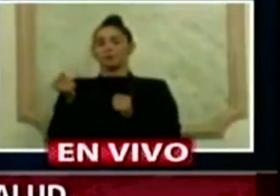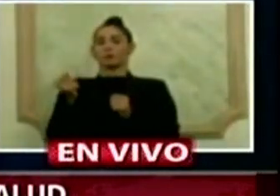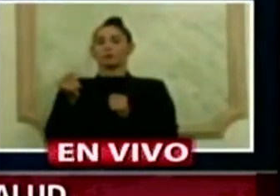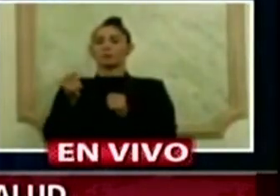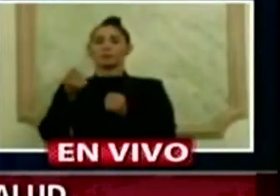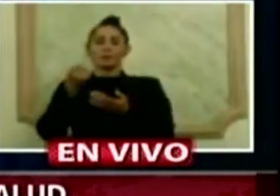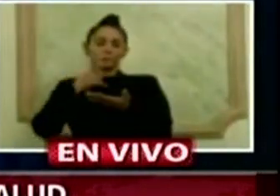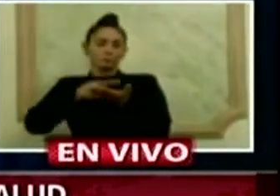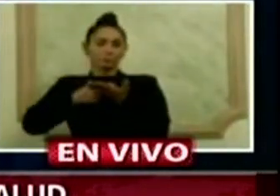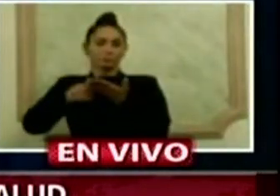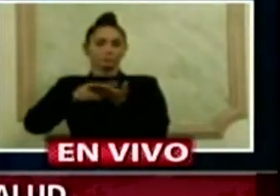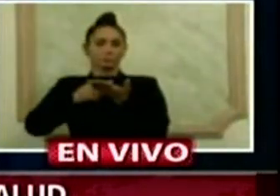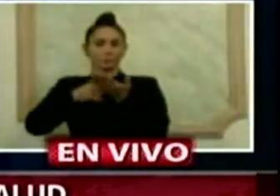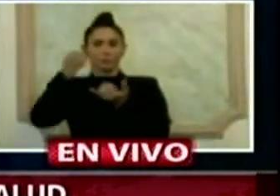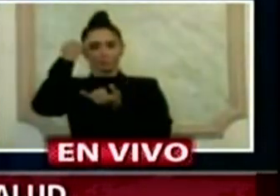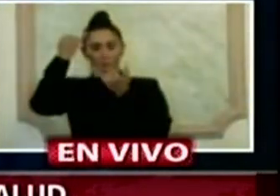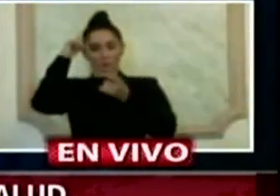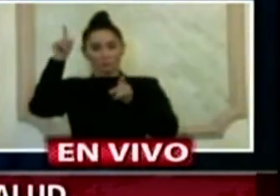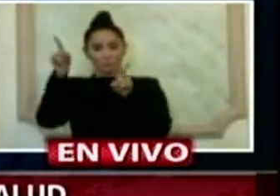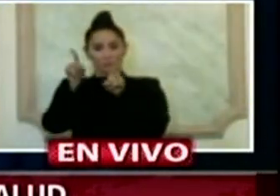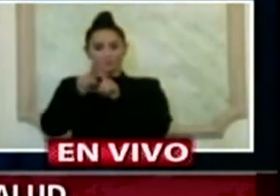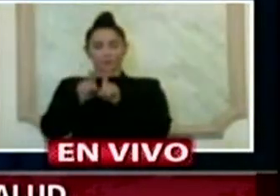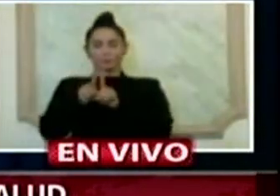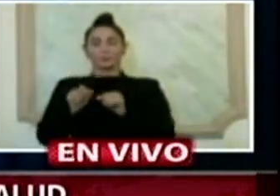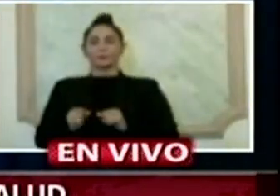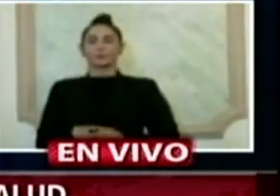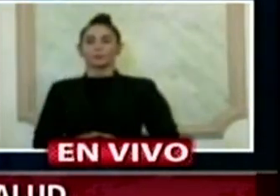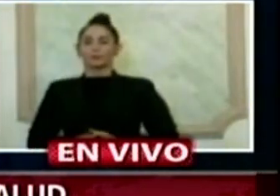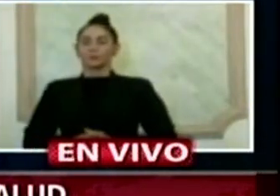nación. Esta crisis